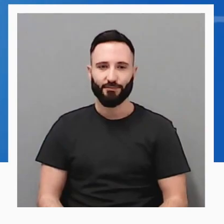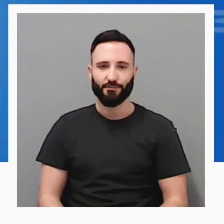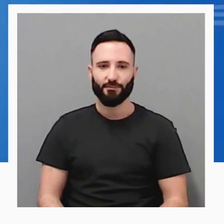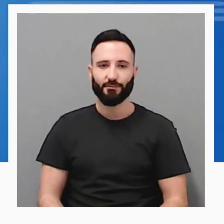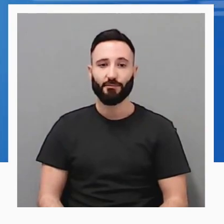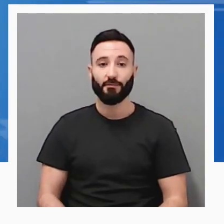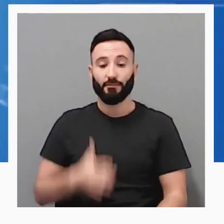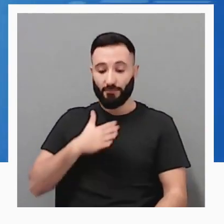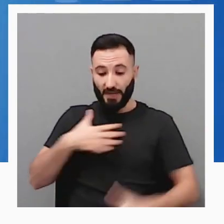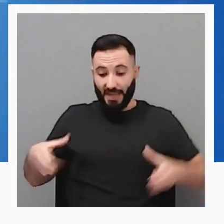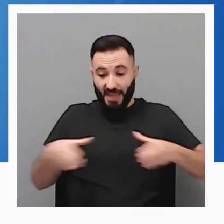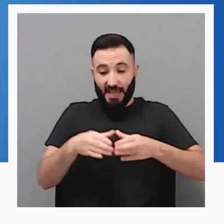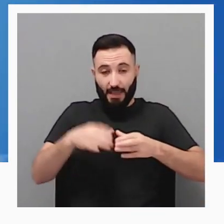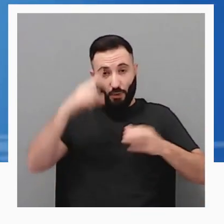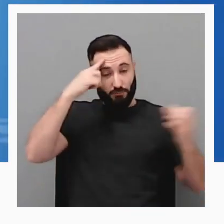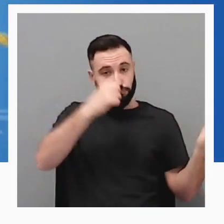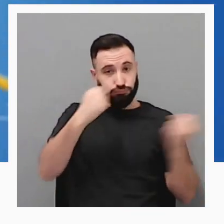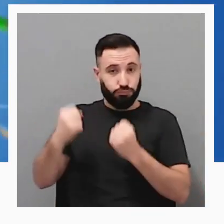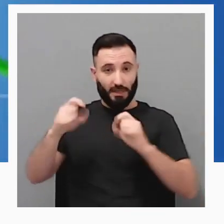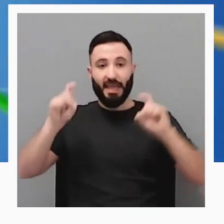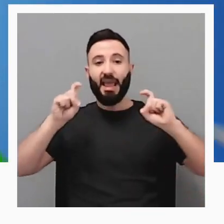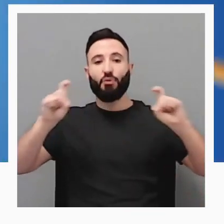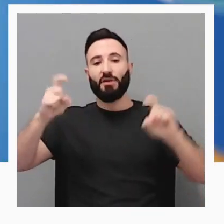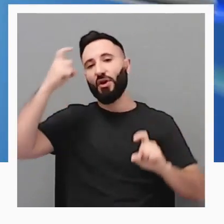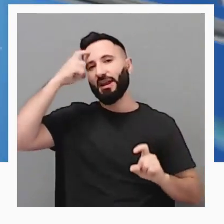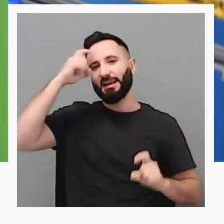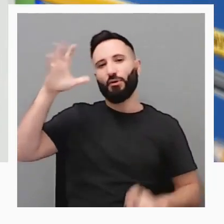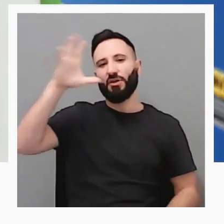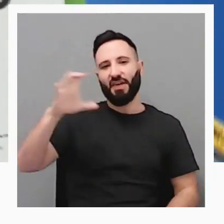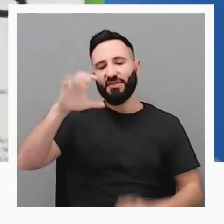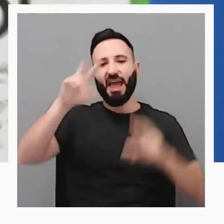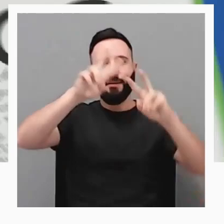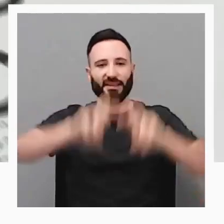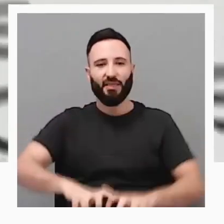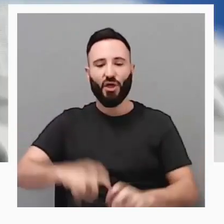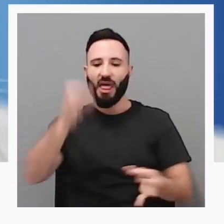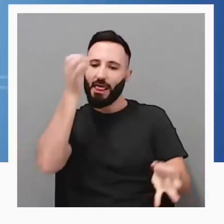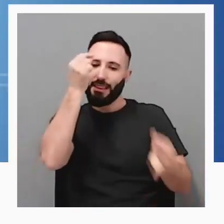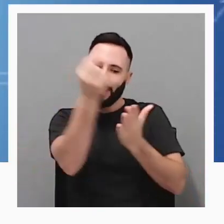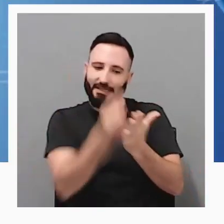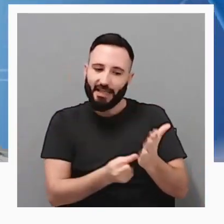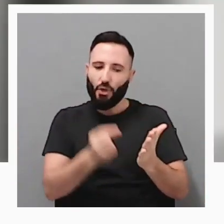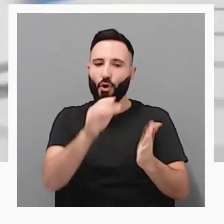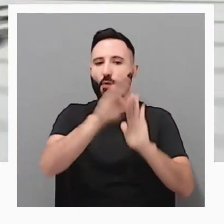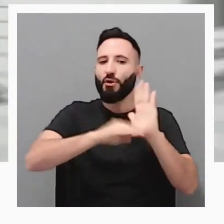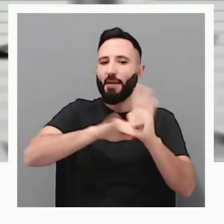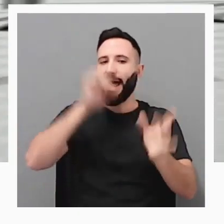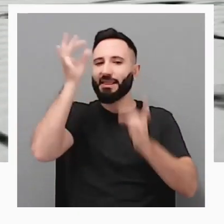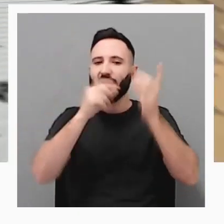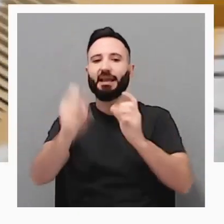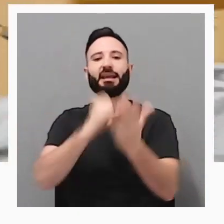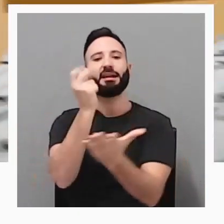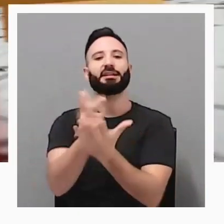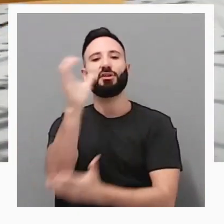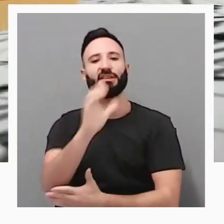Nuestro equipo de expertos en educación, neurociencia e investigación ha diseñado un programa de actividades y retos científicos para que los